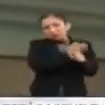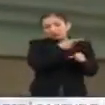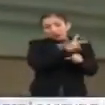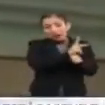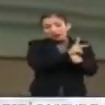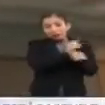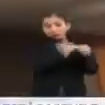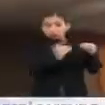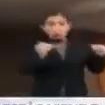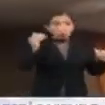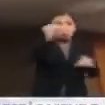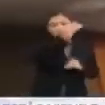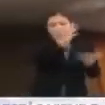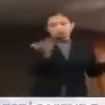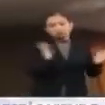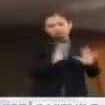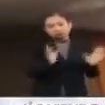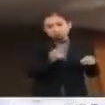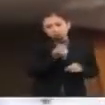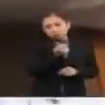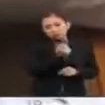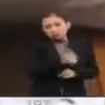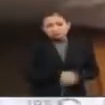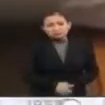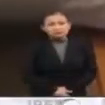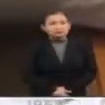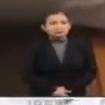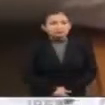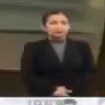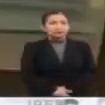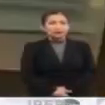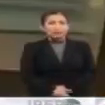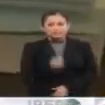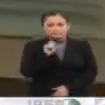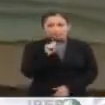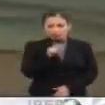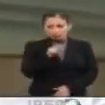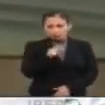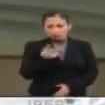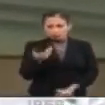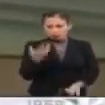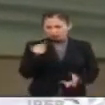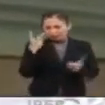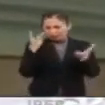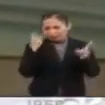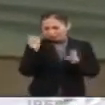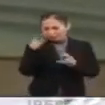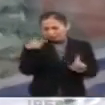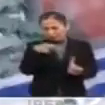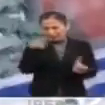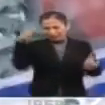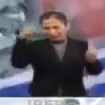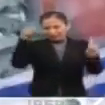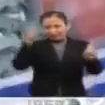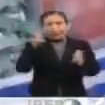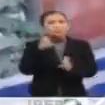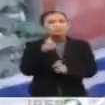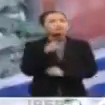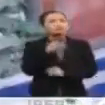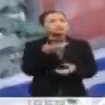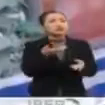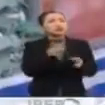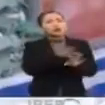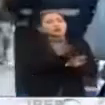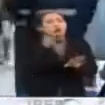pero no particularmente relevante. Claro. Y bueno, precisamente en ese sentido, doctor,